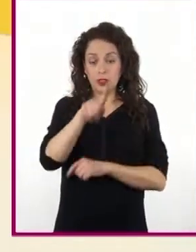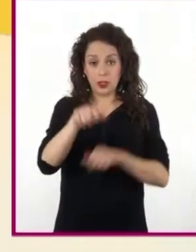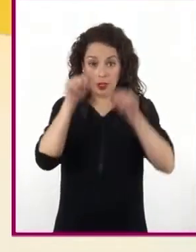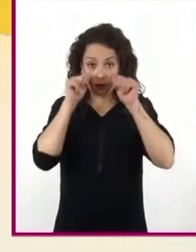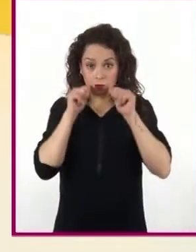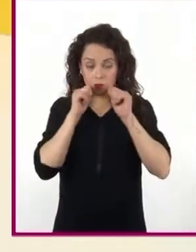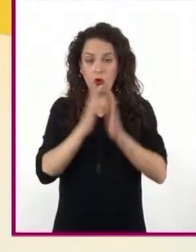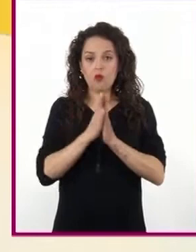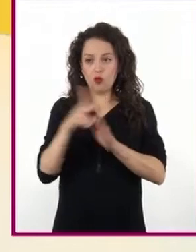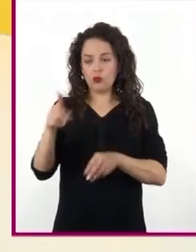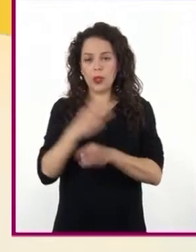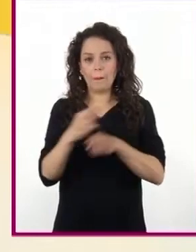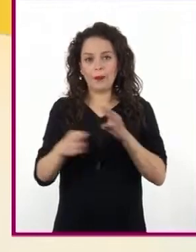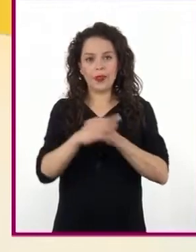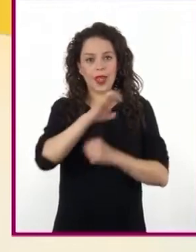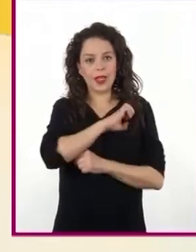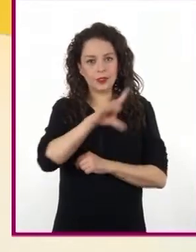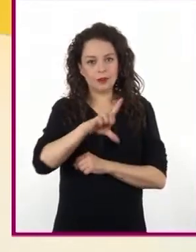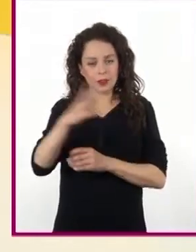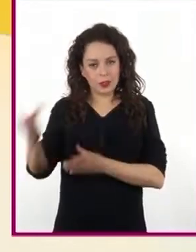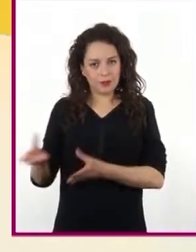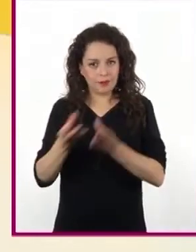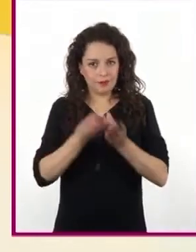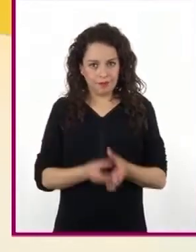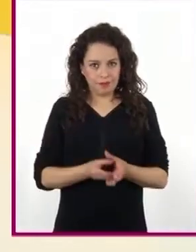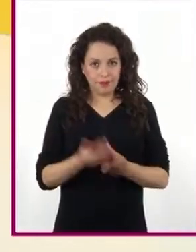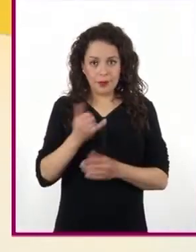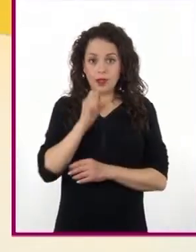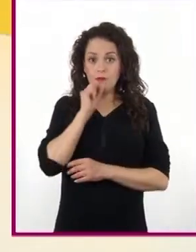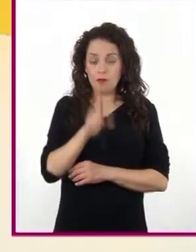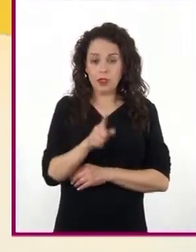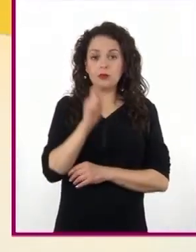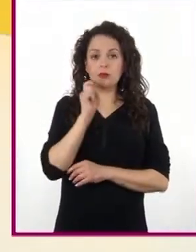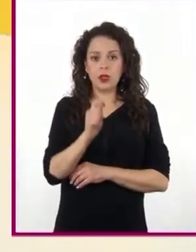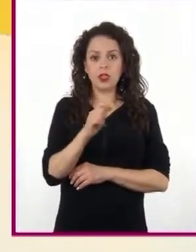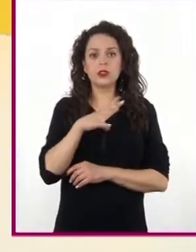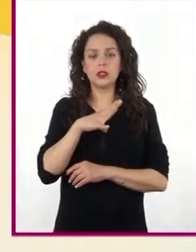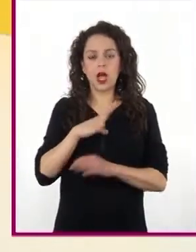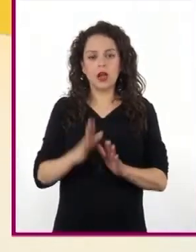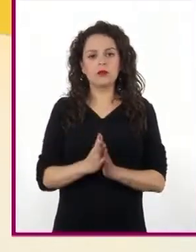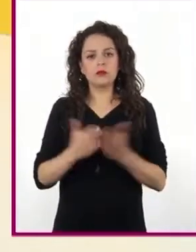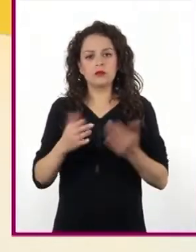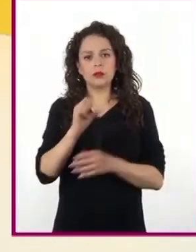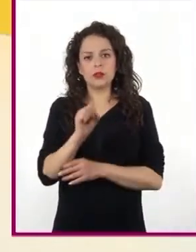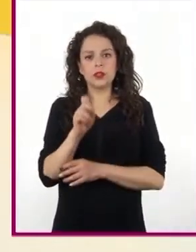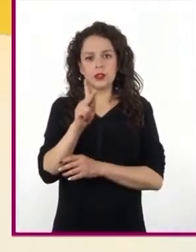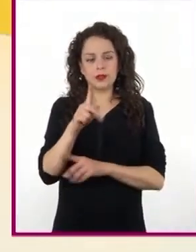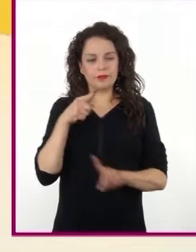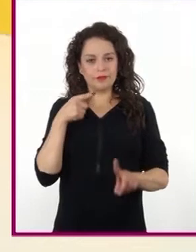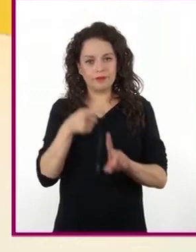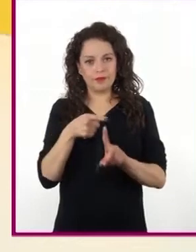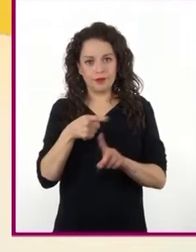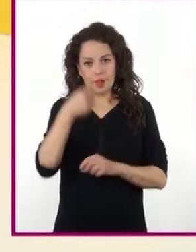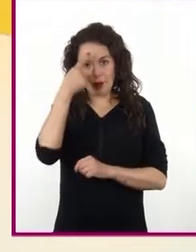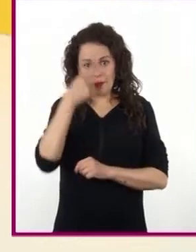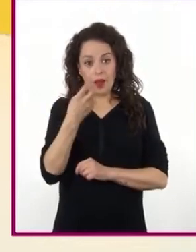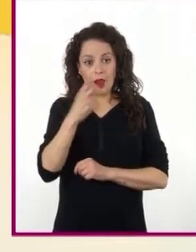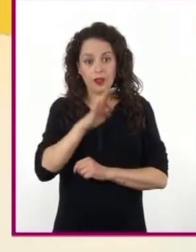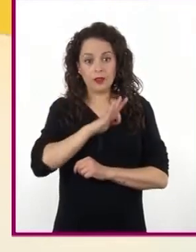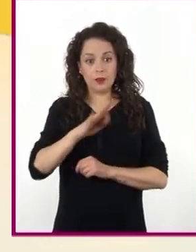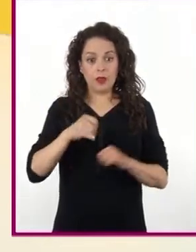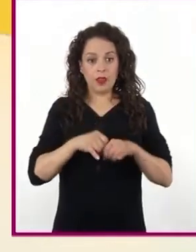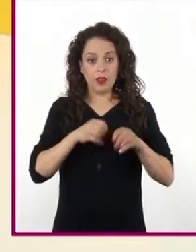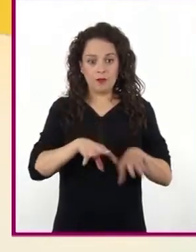Leyer, punzón y regleta. Procuren también tener a la mano su libro de texto de la asignatura para complementar la información